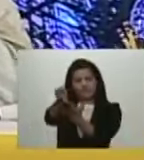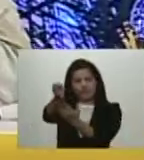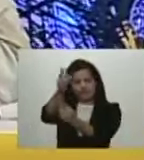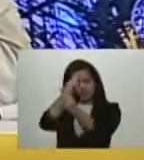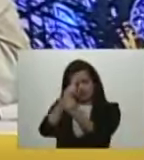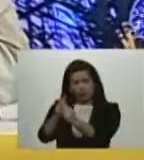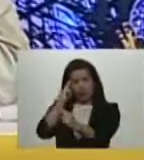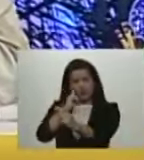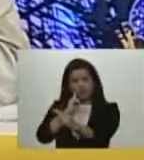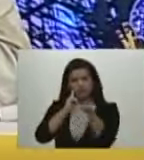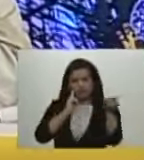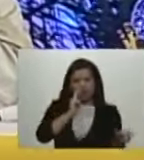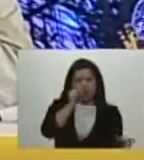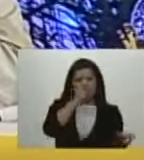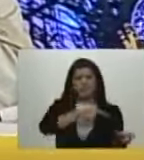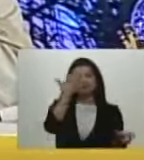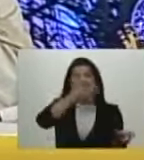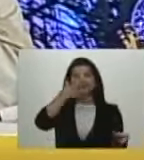Rafael Urdaneta.